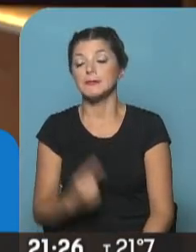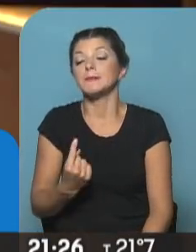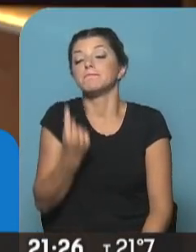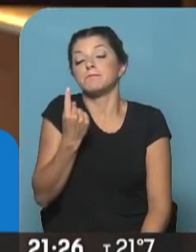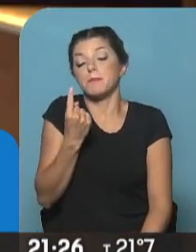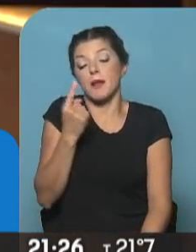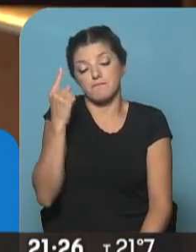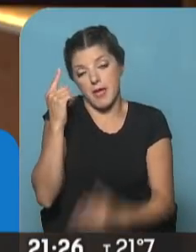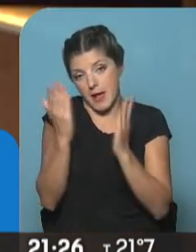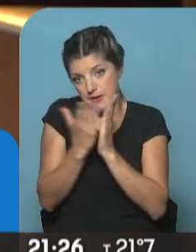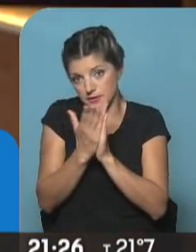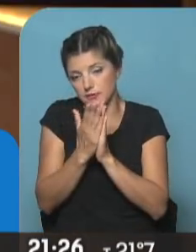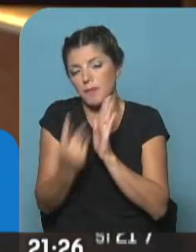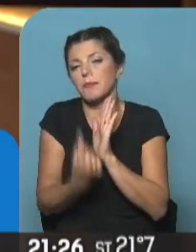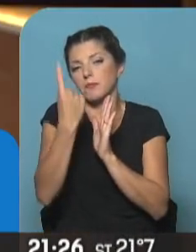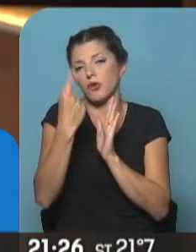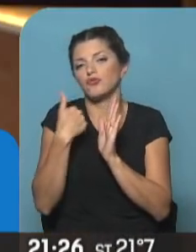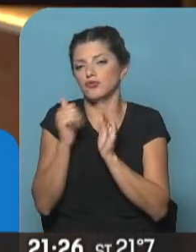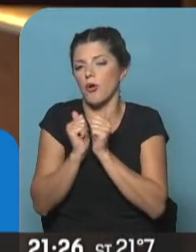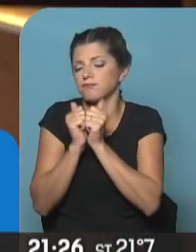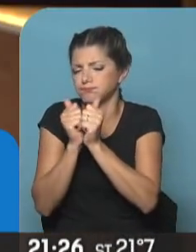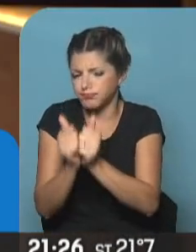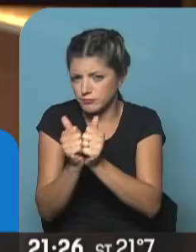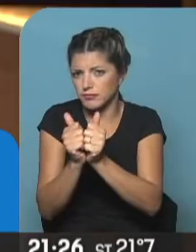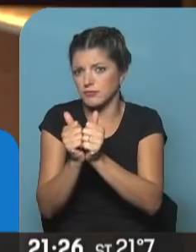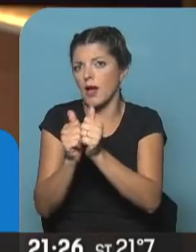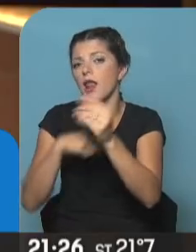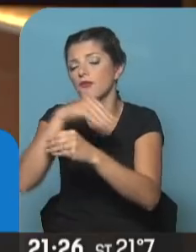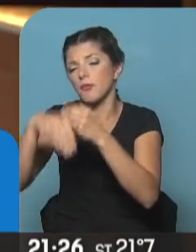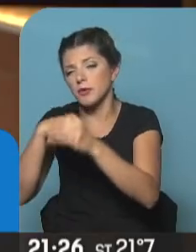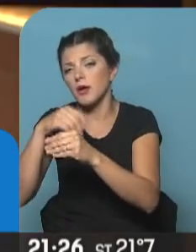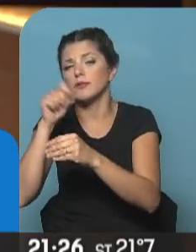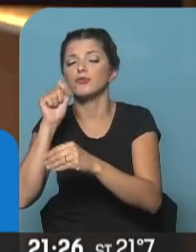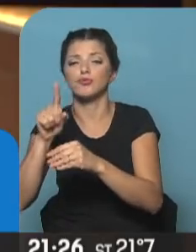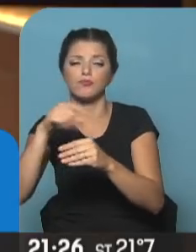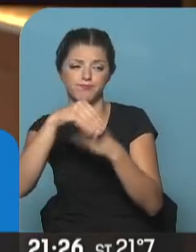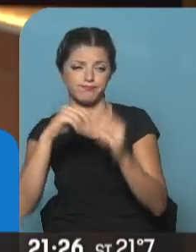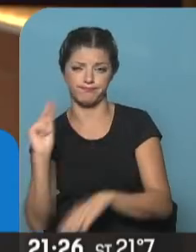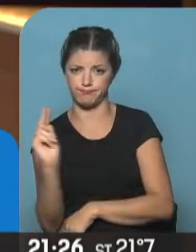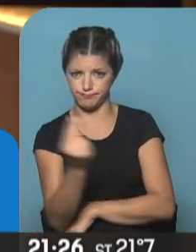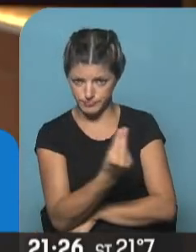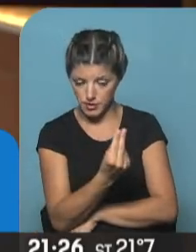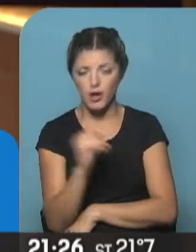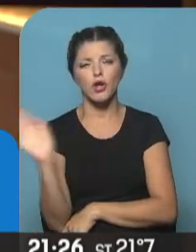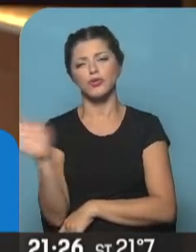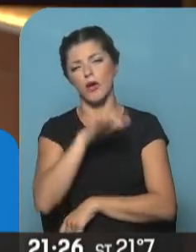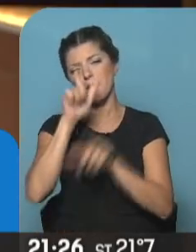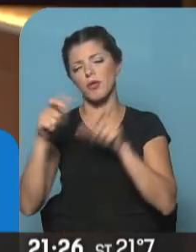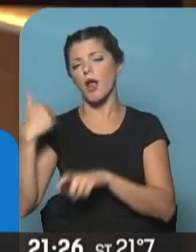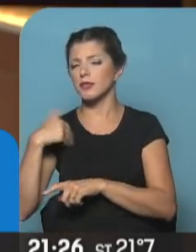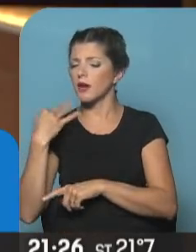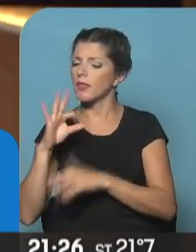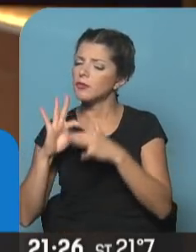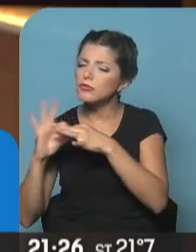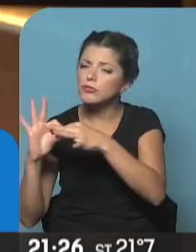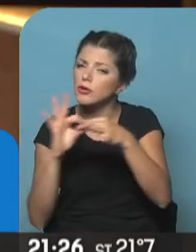primero mi solidaridad con todos aquellos que han perdido un familiar. Creo que tenemos que ser todos los argentinos solidarios